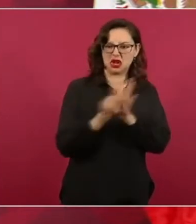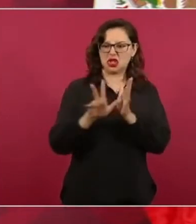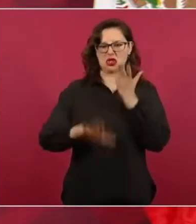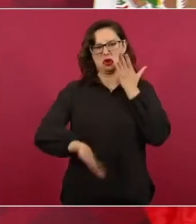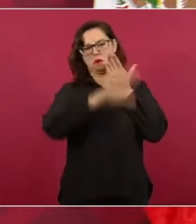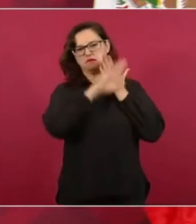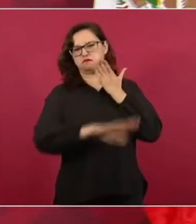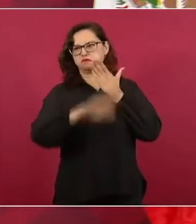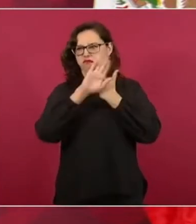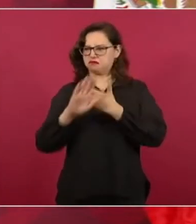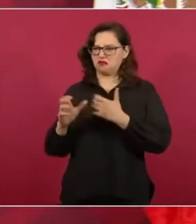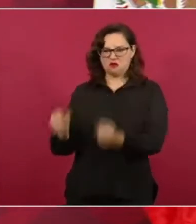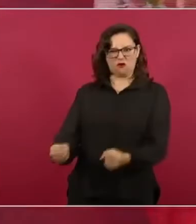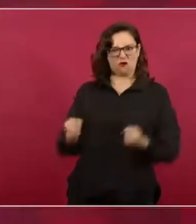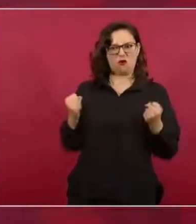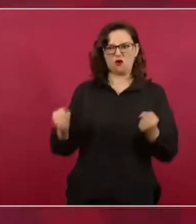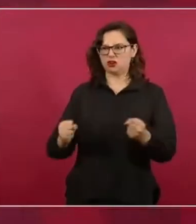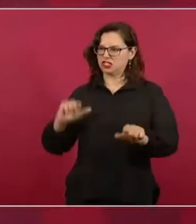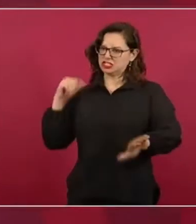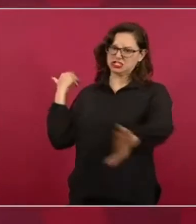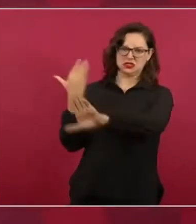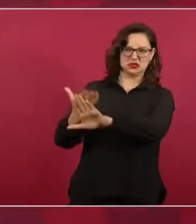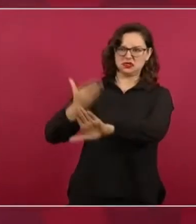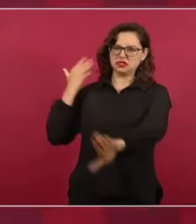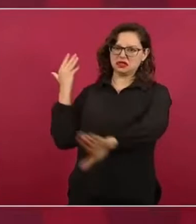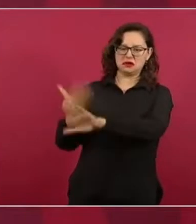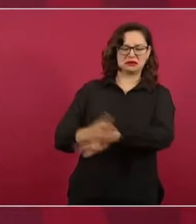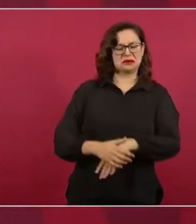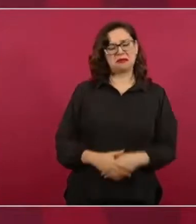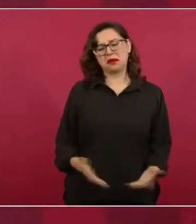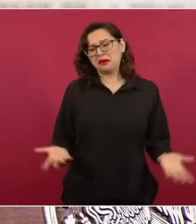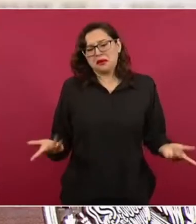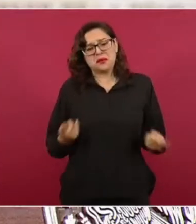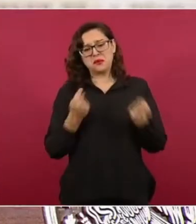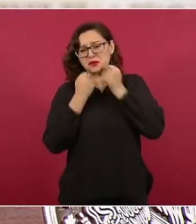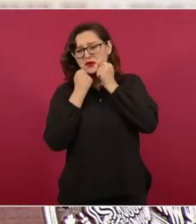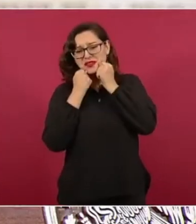se lance, y todos, no todos, ¿no?